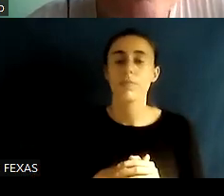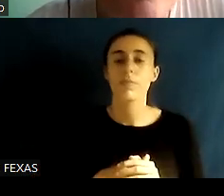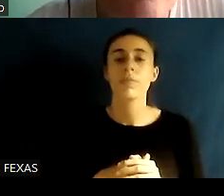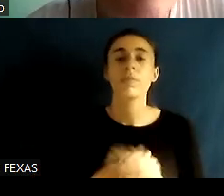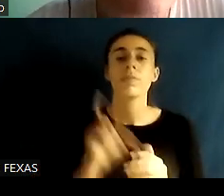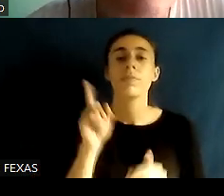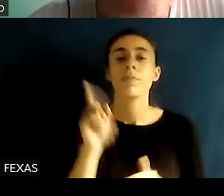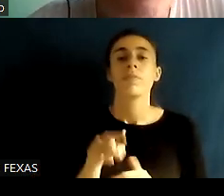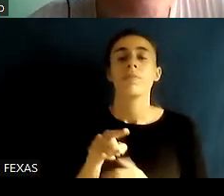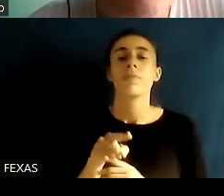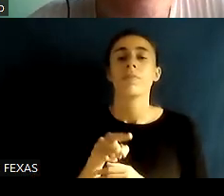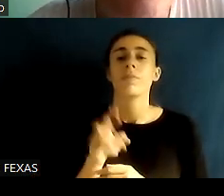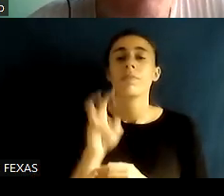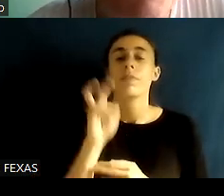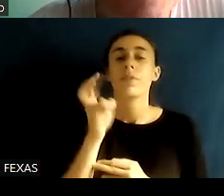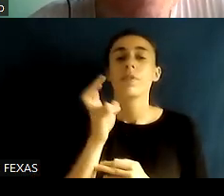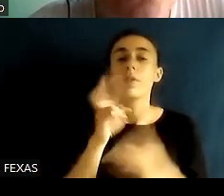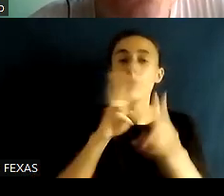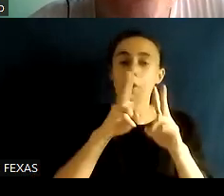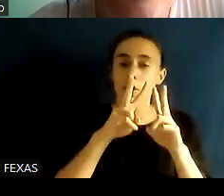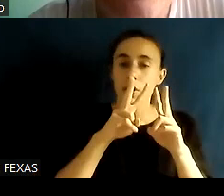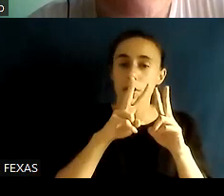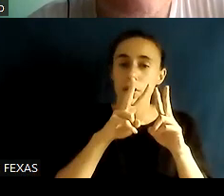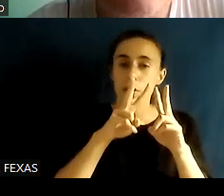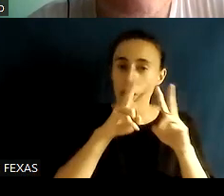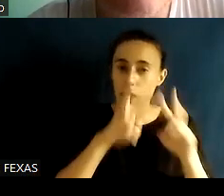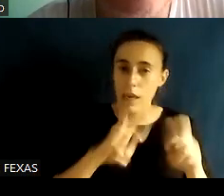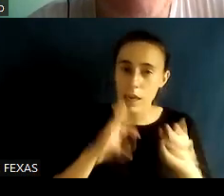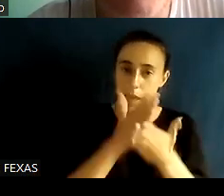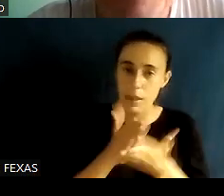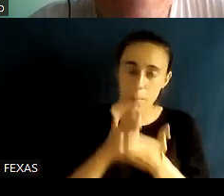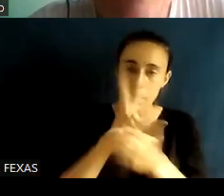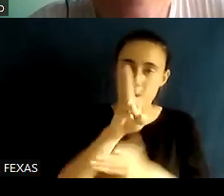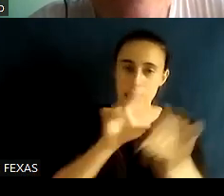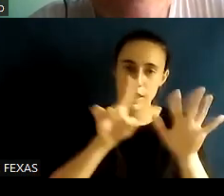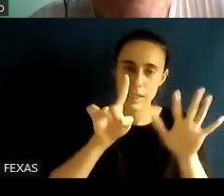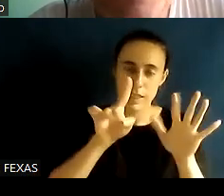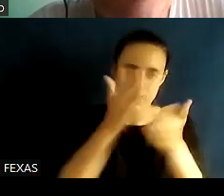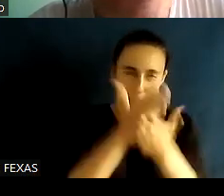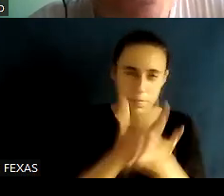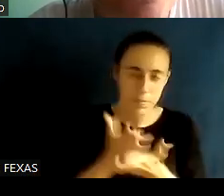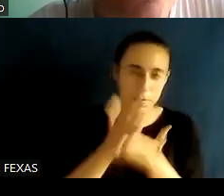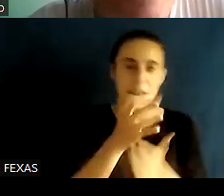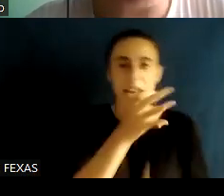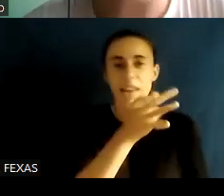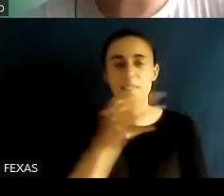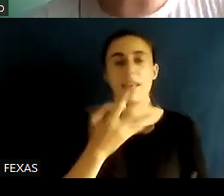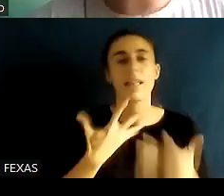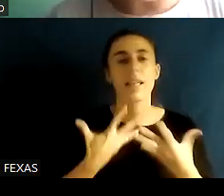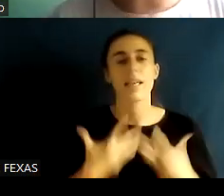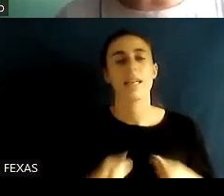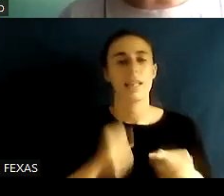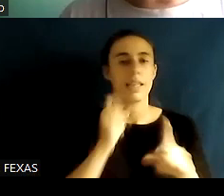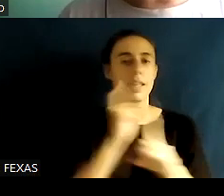ejemplo, de Cochrane de 2016, de 26 estudios, que examinaron la eficacia antidepresiva de los ácidos grasos omega 3 y